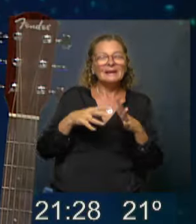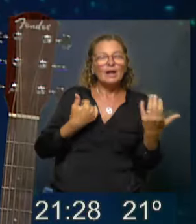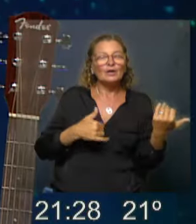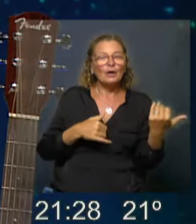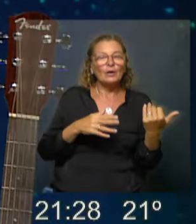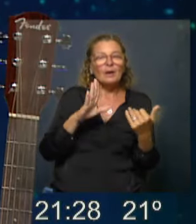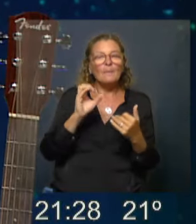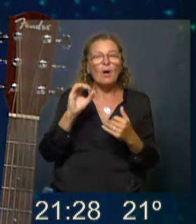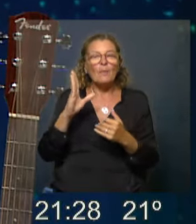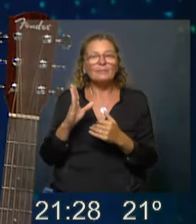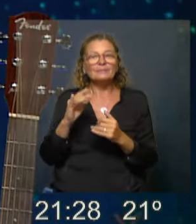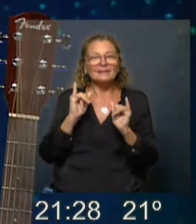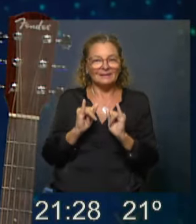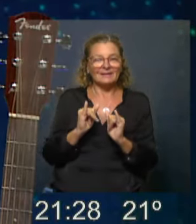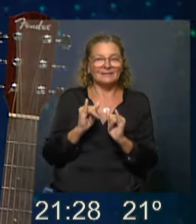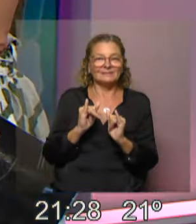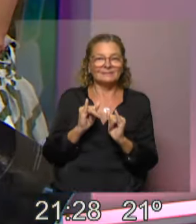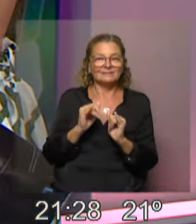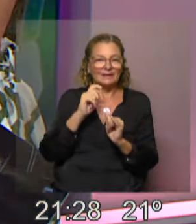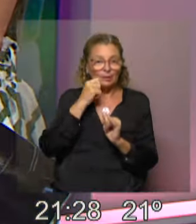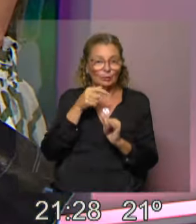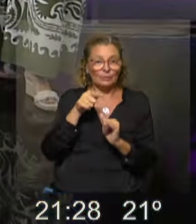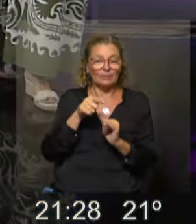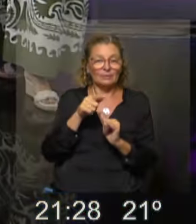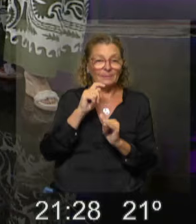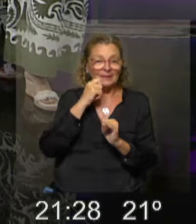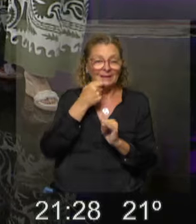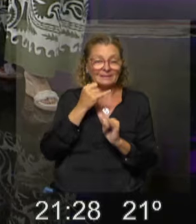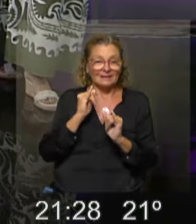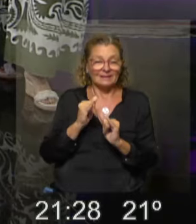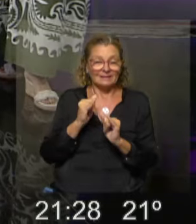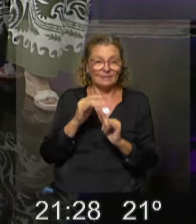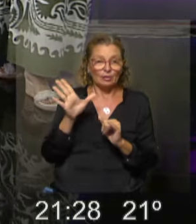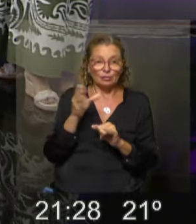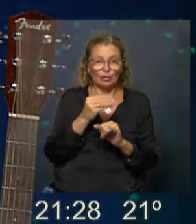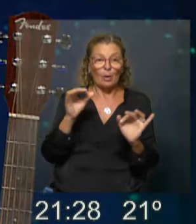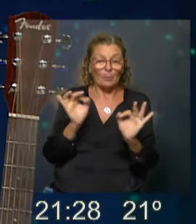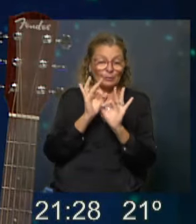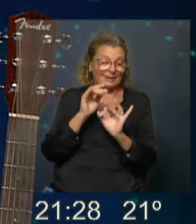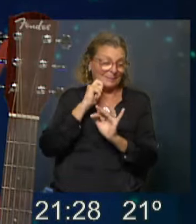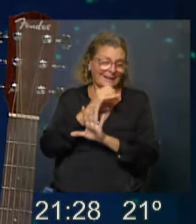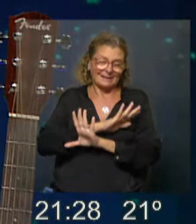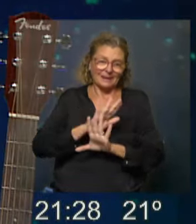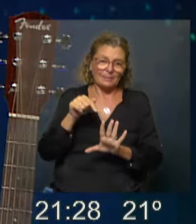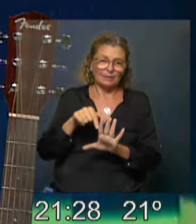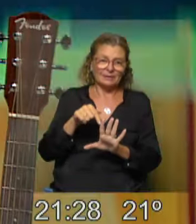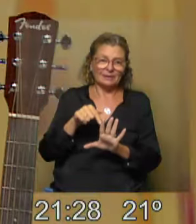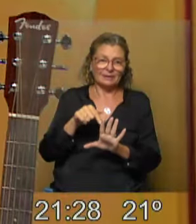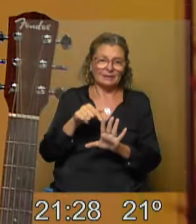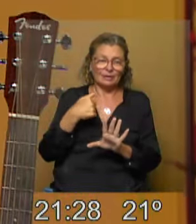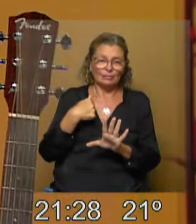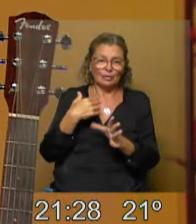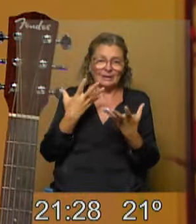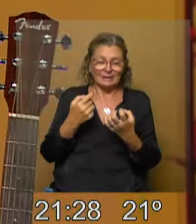es, sí, pop rock. ¿Qué es lo que te gusta a vos? Sí, me encanta todos los géneros, en verdad, pero bueno, este género es el que yo me